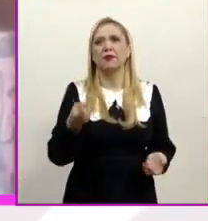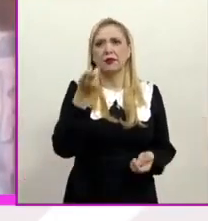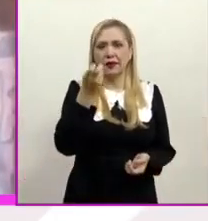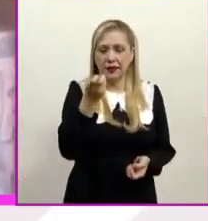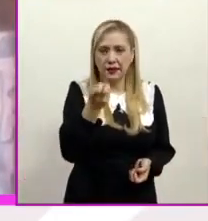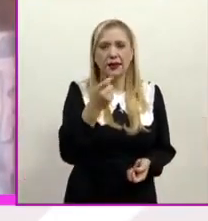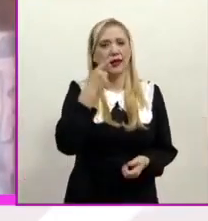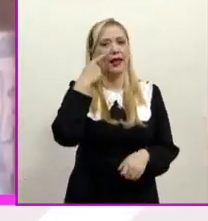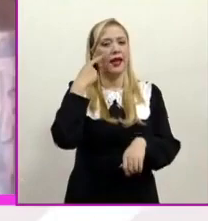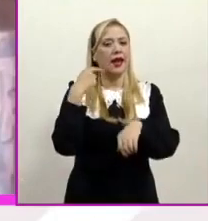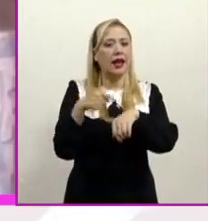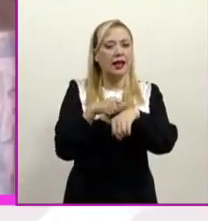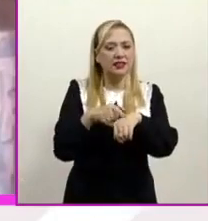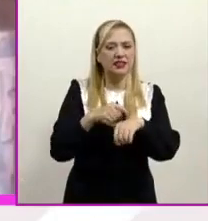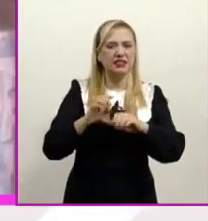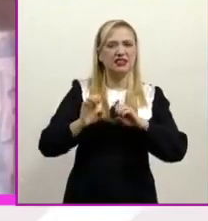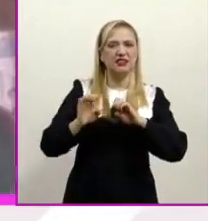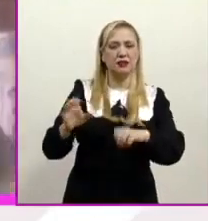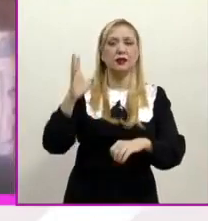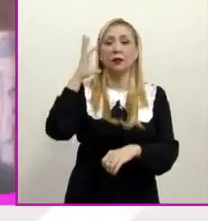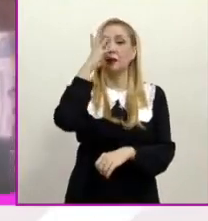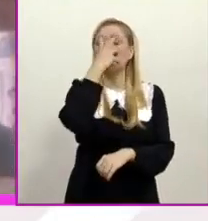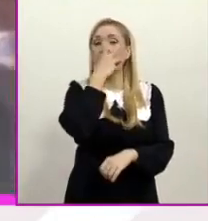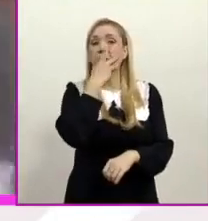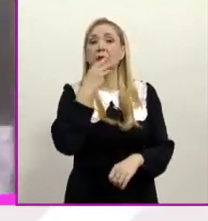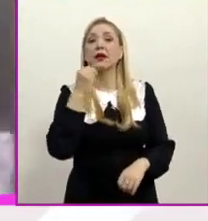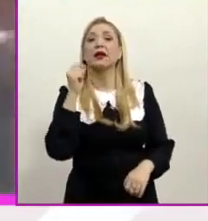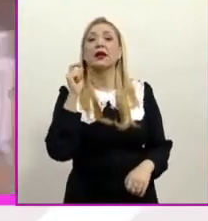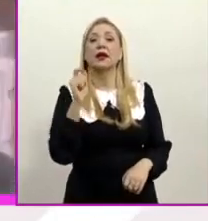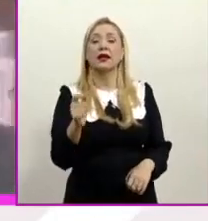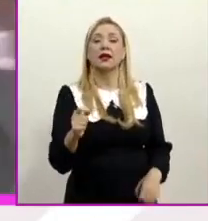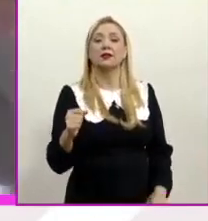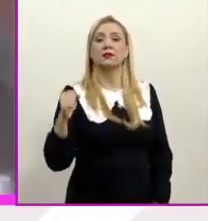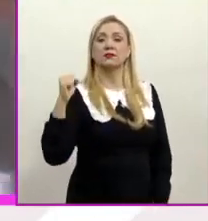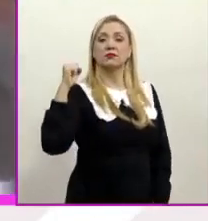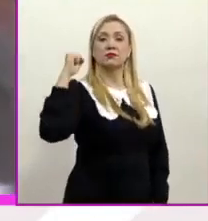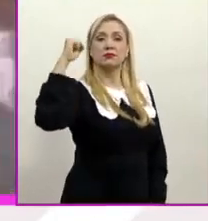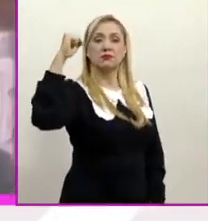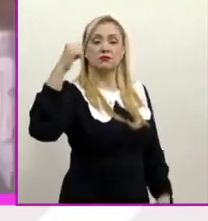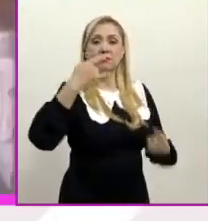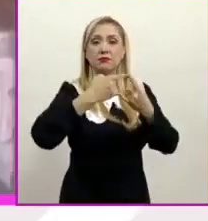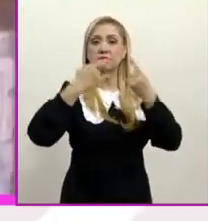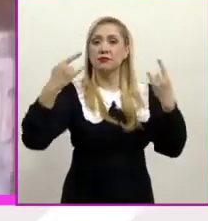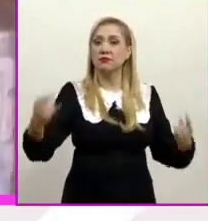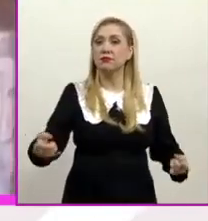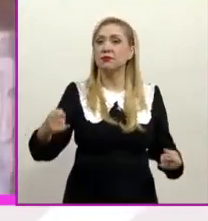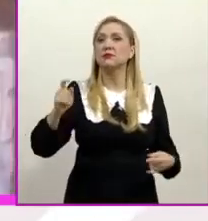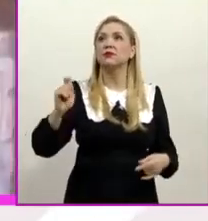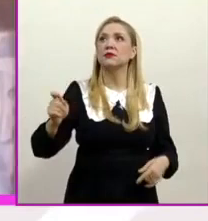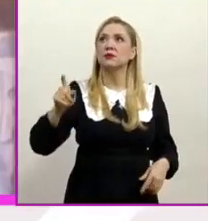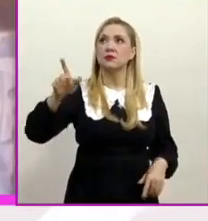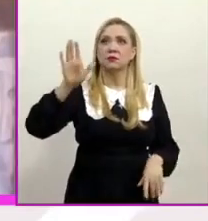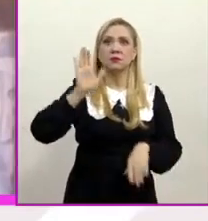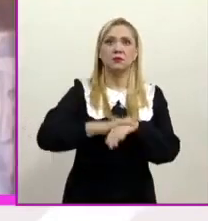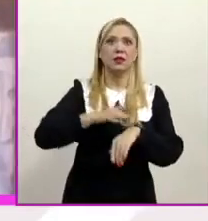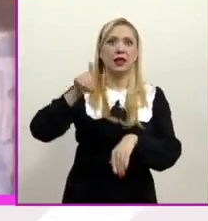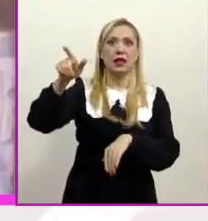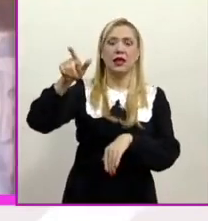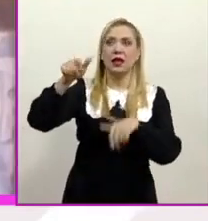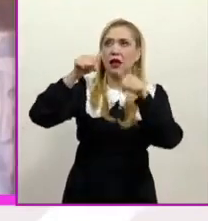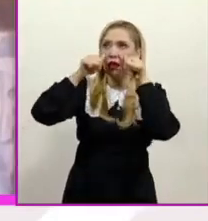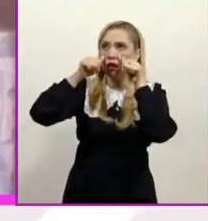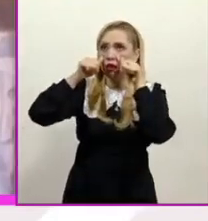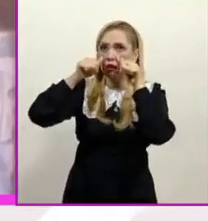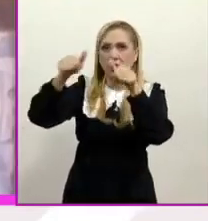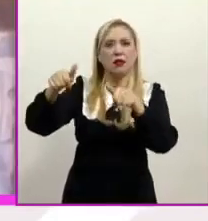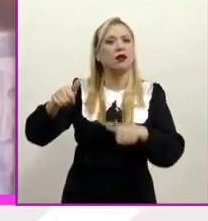cuela el racismo. La belleza está relacionada al poder, absolutamente. La historia la tenemos ahí para confirmárnoslo. ¿Cómo